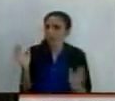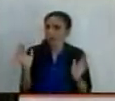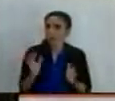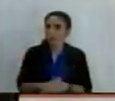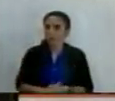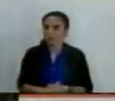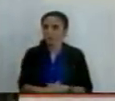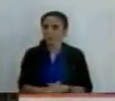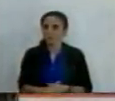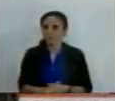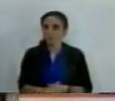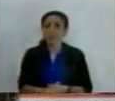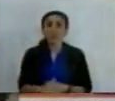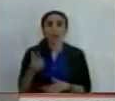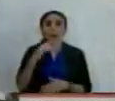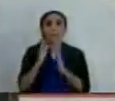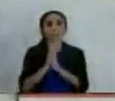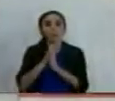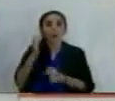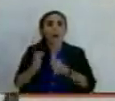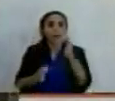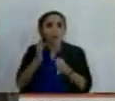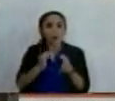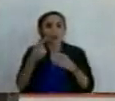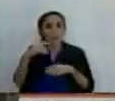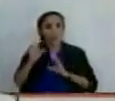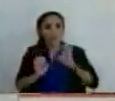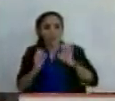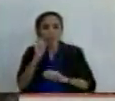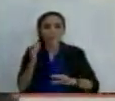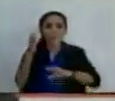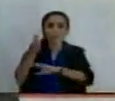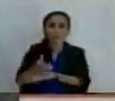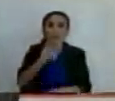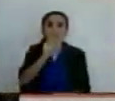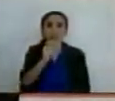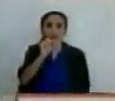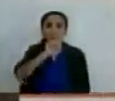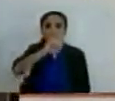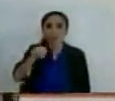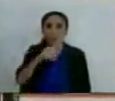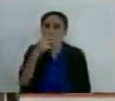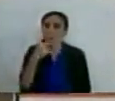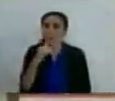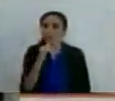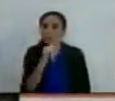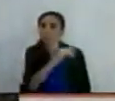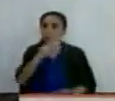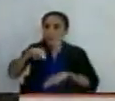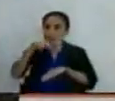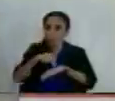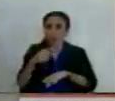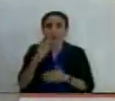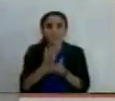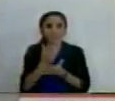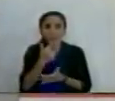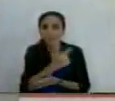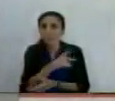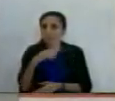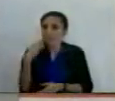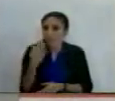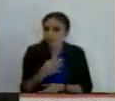esta le pido a mis abogados por favor que vayan al tribunal con esto que sacó el nacional que siempre dice la verdad